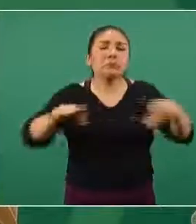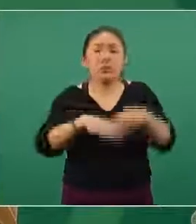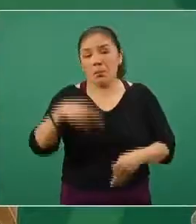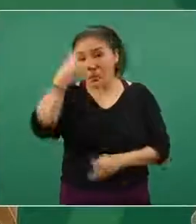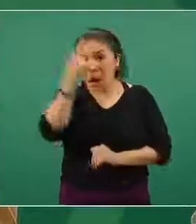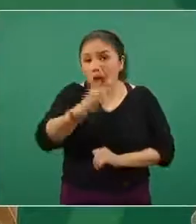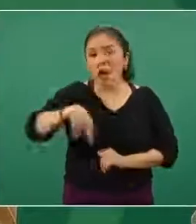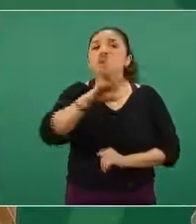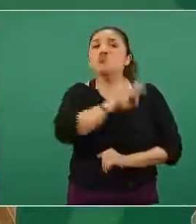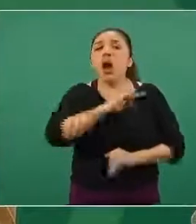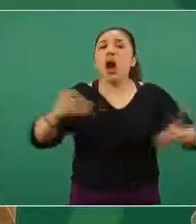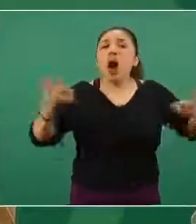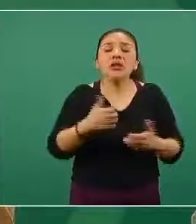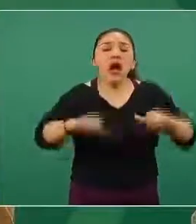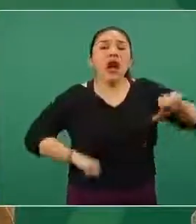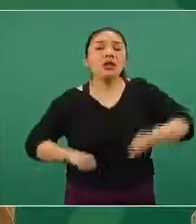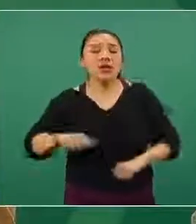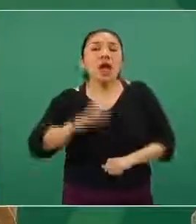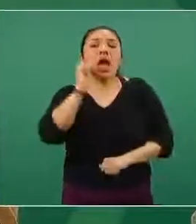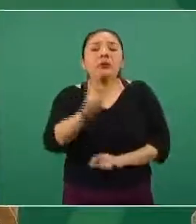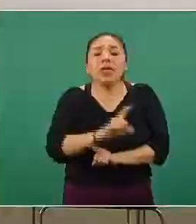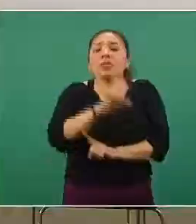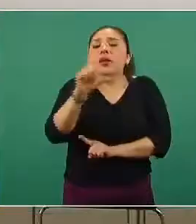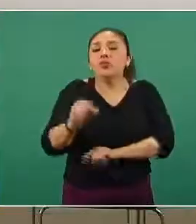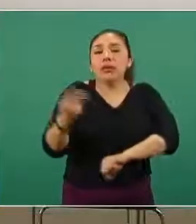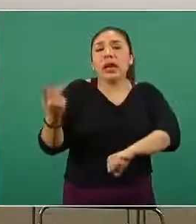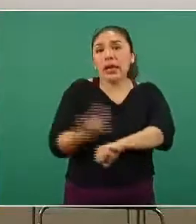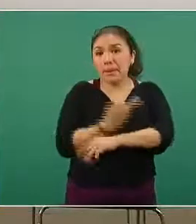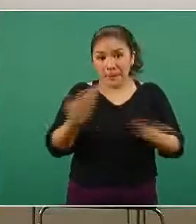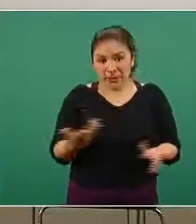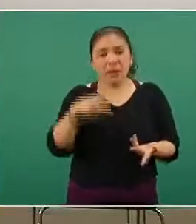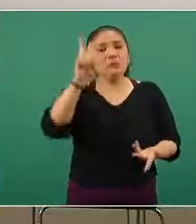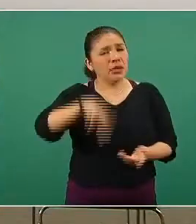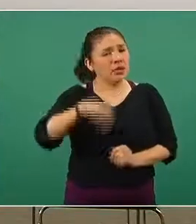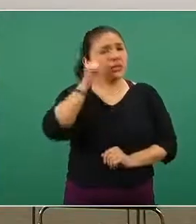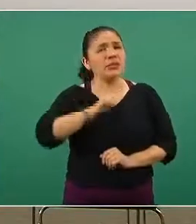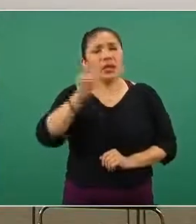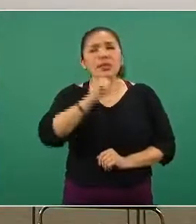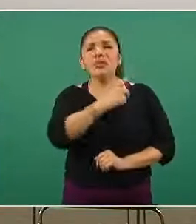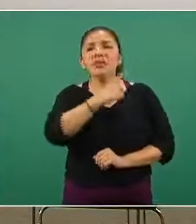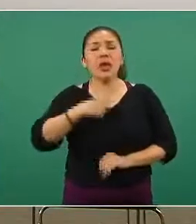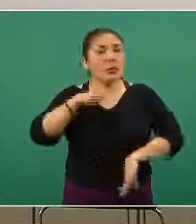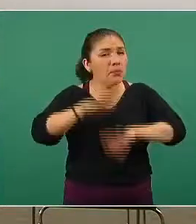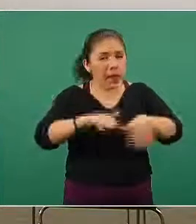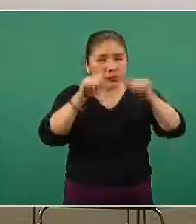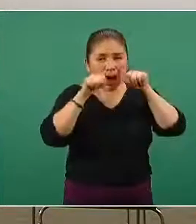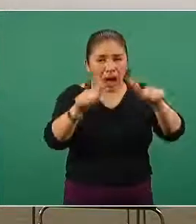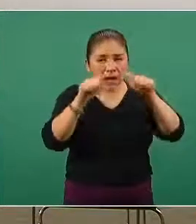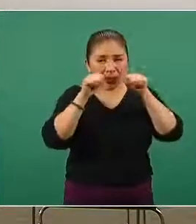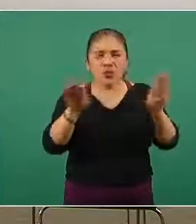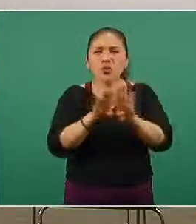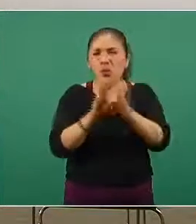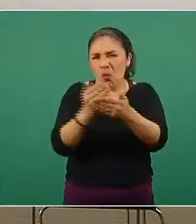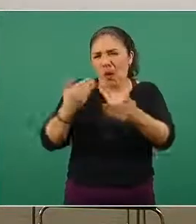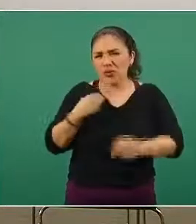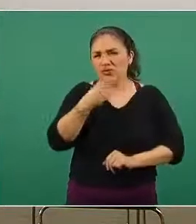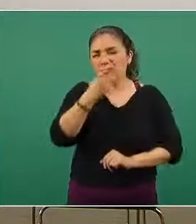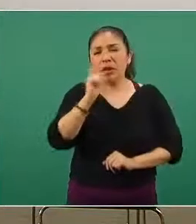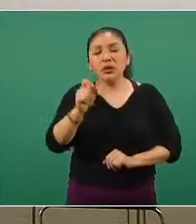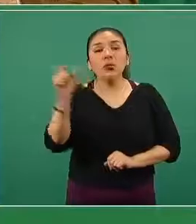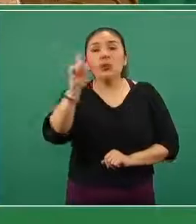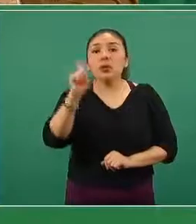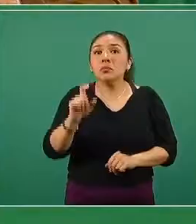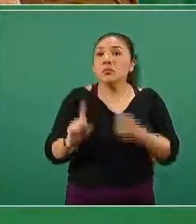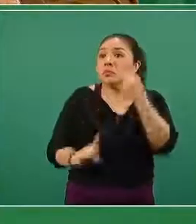poder hacer estas acciones que siguen. Definitivamente siempre tenemos que estar muy pendientes, lo mencionábamos, de cualquier